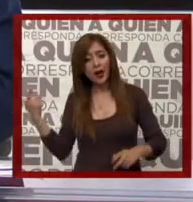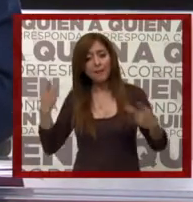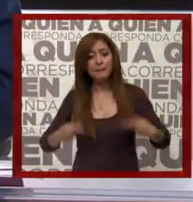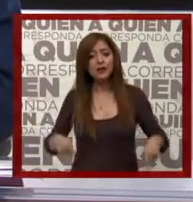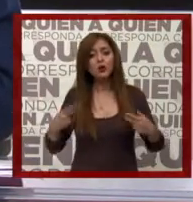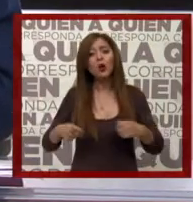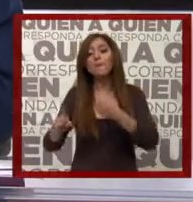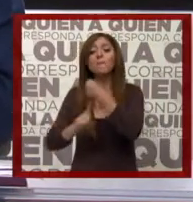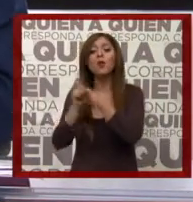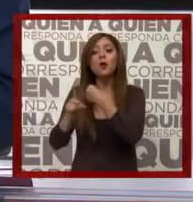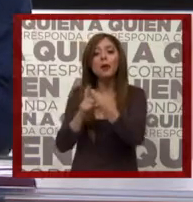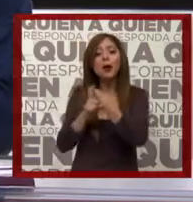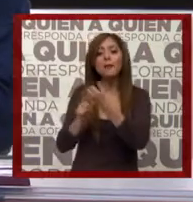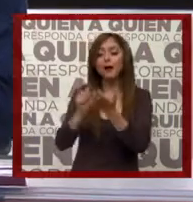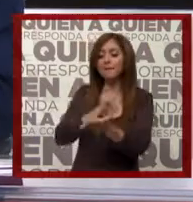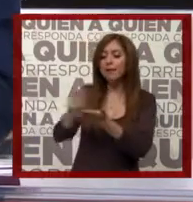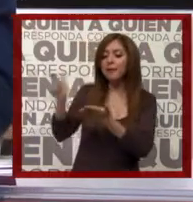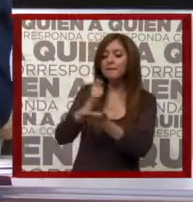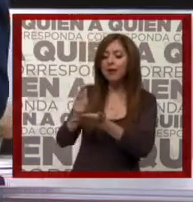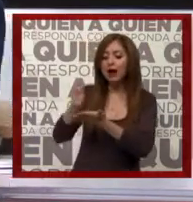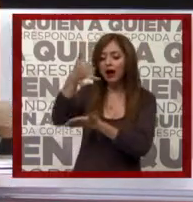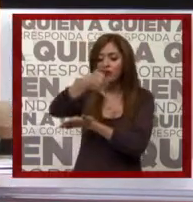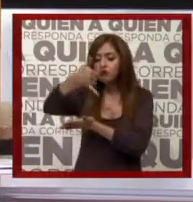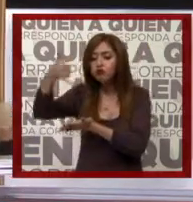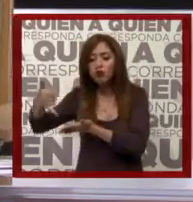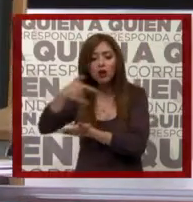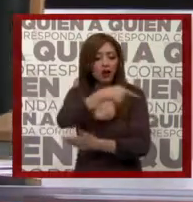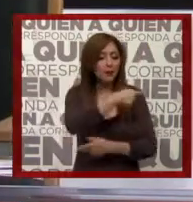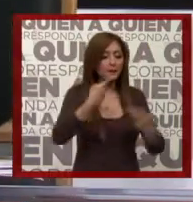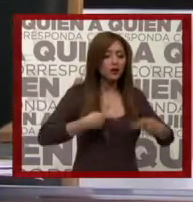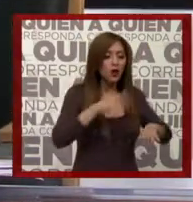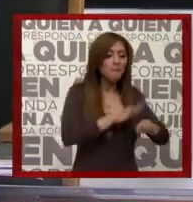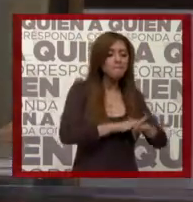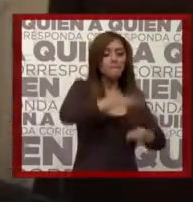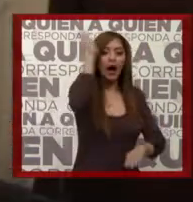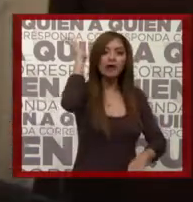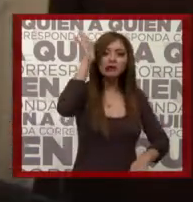pagar el Infonavit, él pagó de más. Vamos.